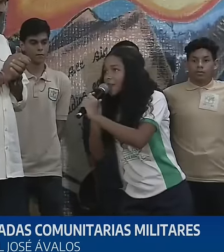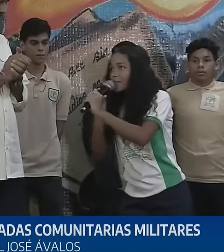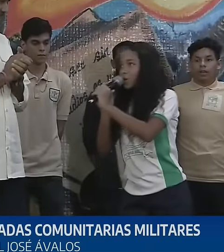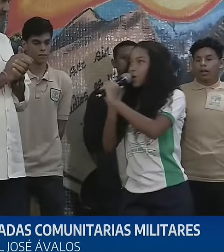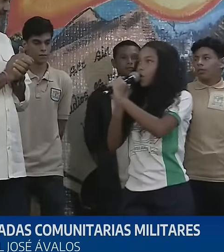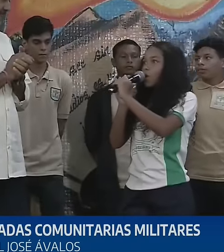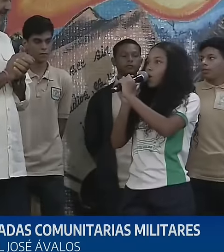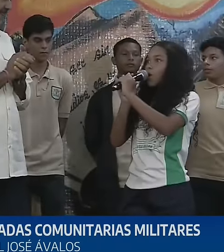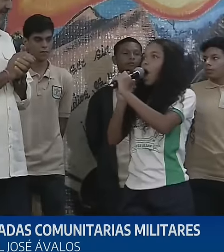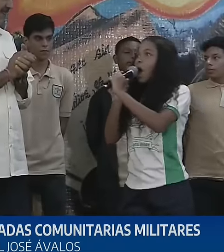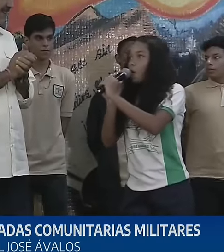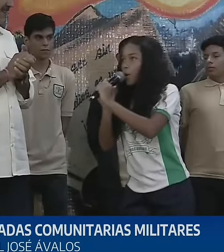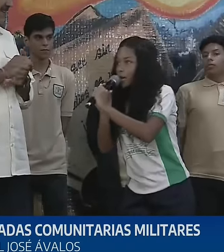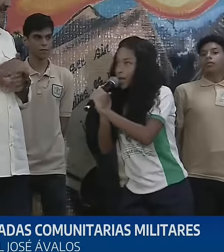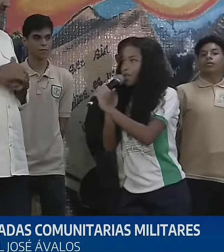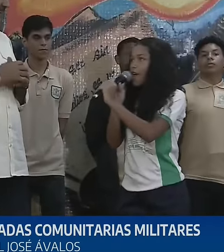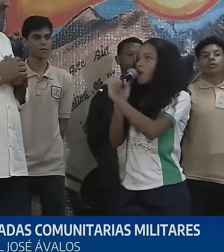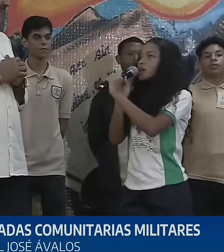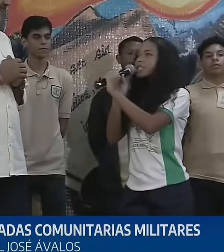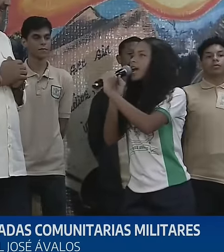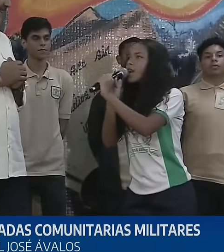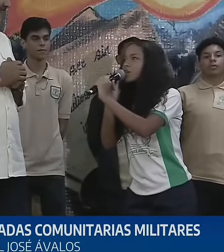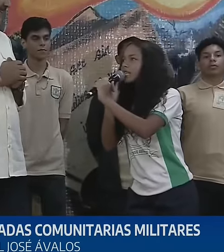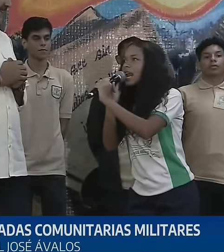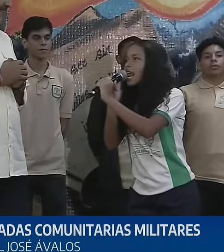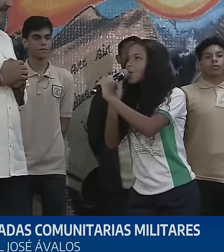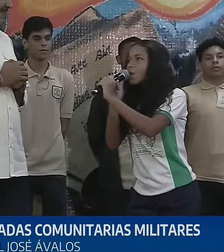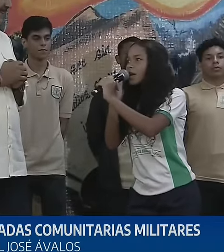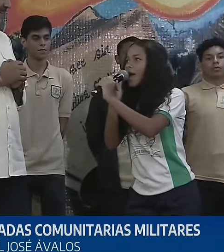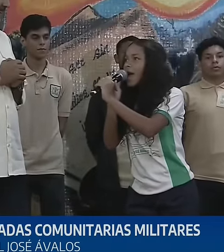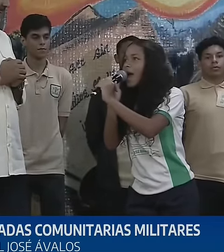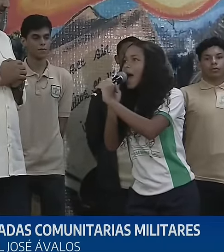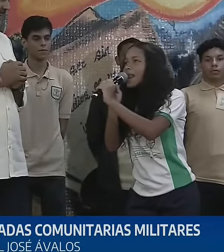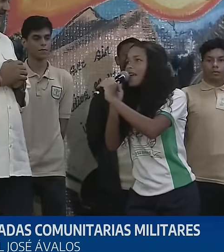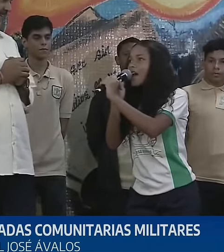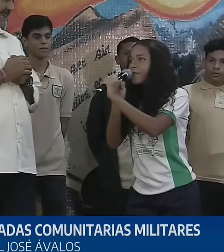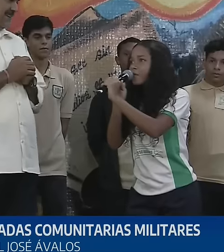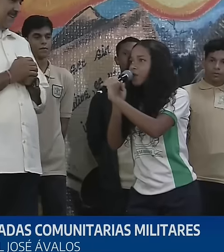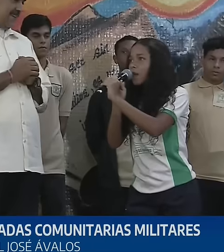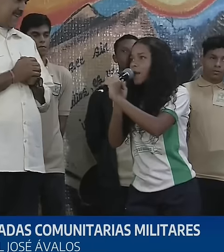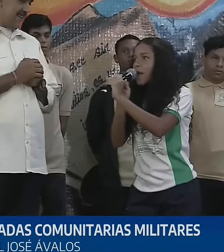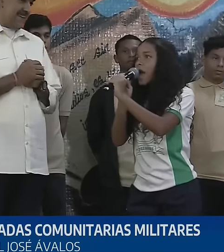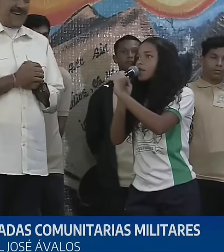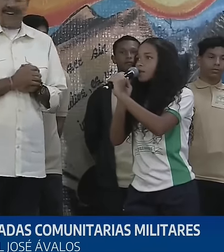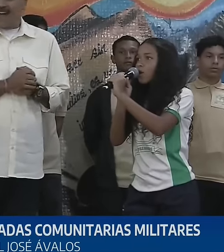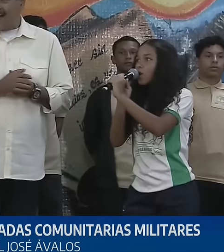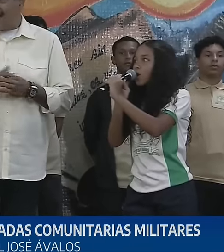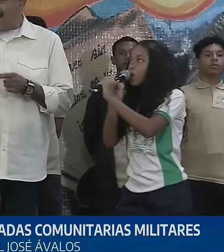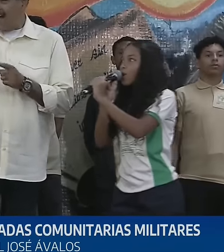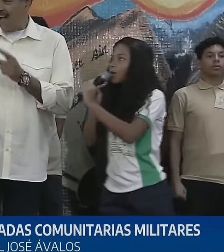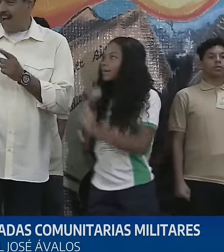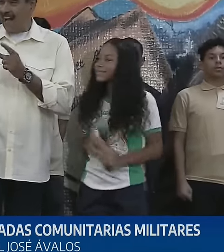para dentro de no sale lajer de